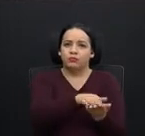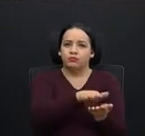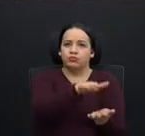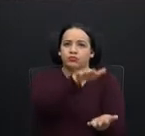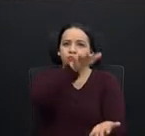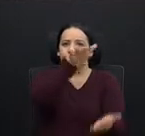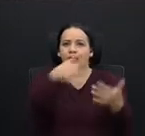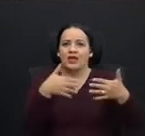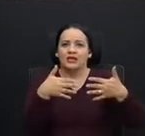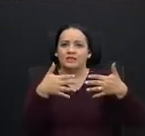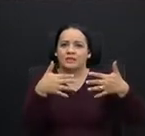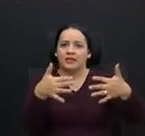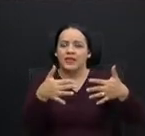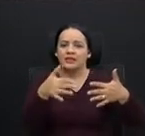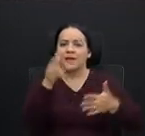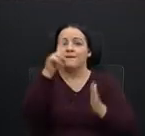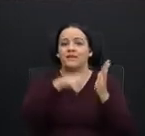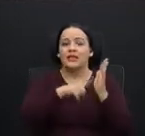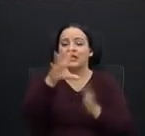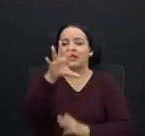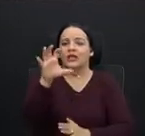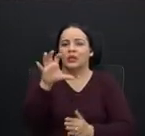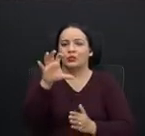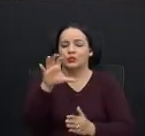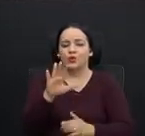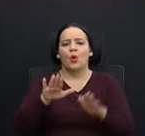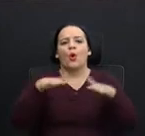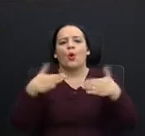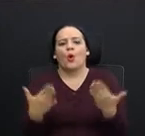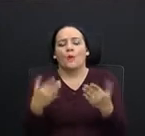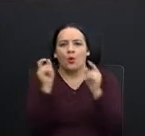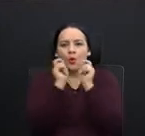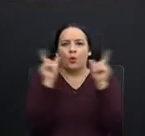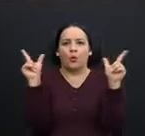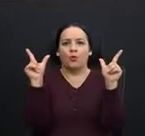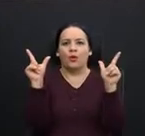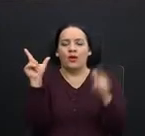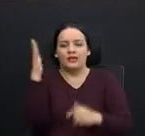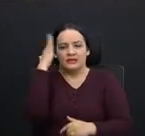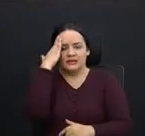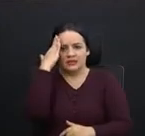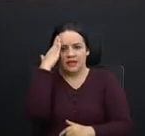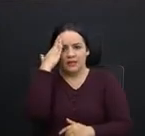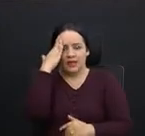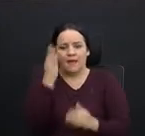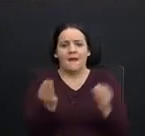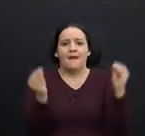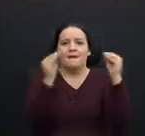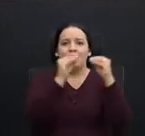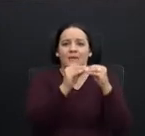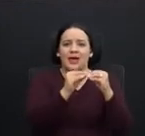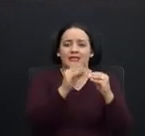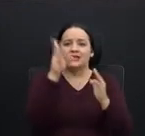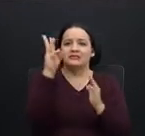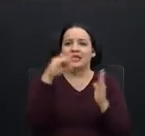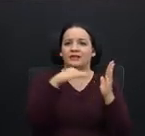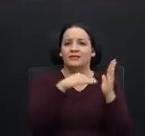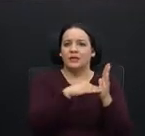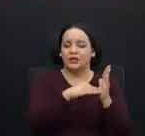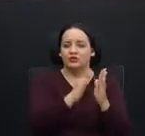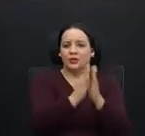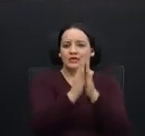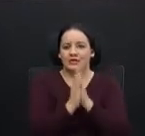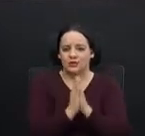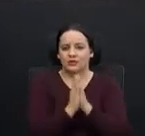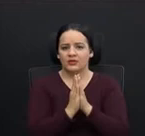¿Y cómo no se va a alertar uno si se sabe que hay más de 6.000 solicitudes de prescripción? Eso es